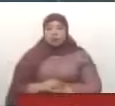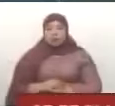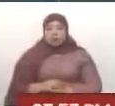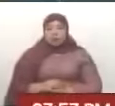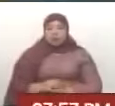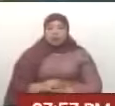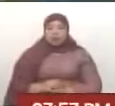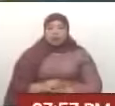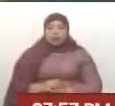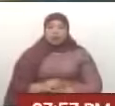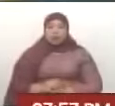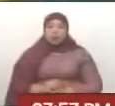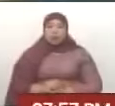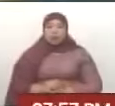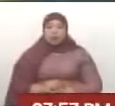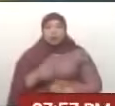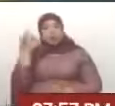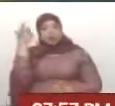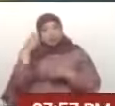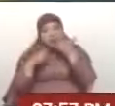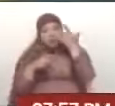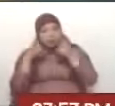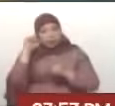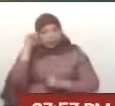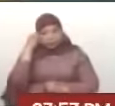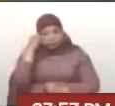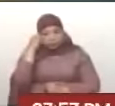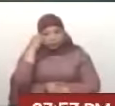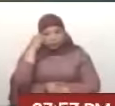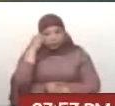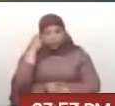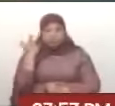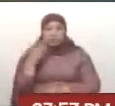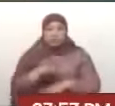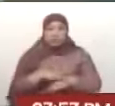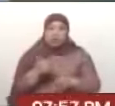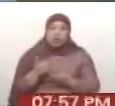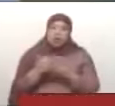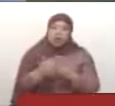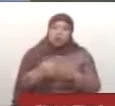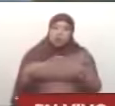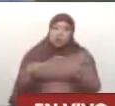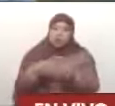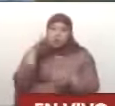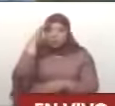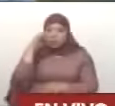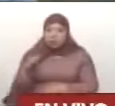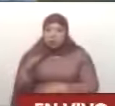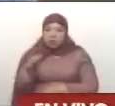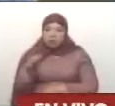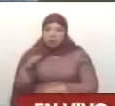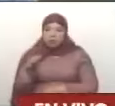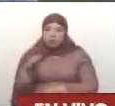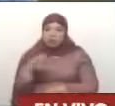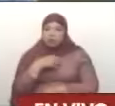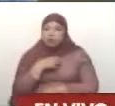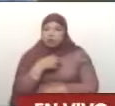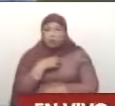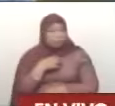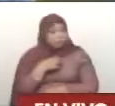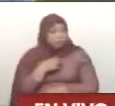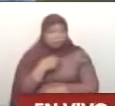dijo: Chávez, ¿te acuerdas que te dije que me ayudaras a construir un ejército? No puedo.